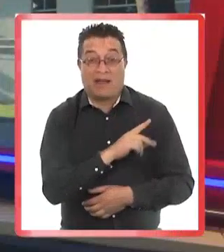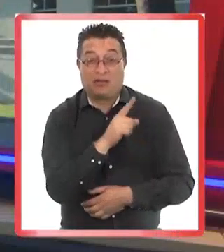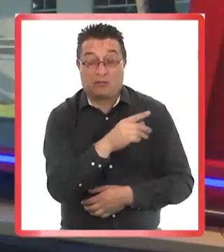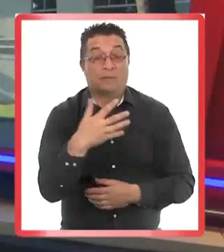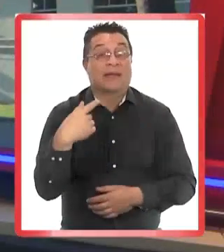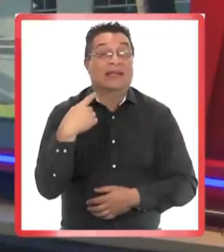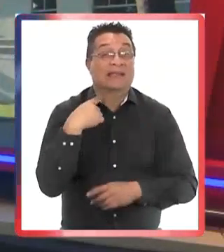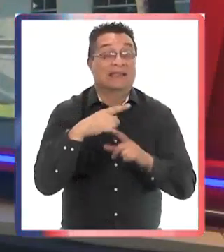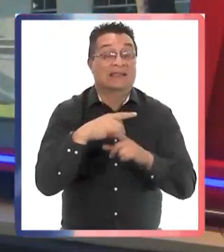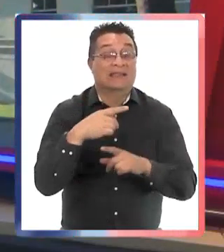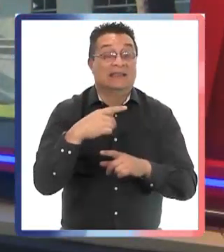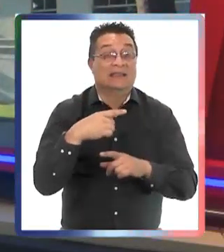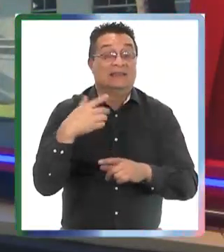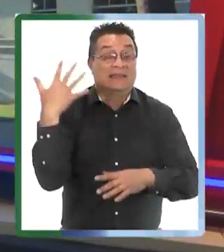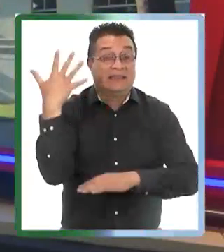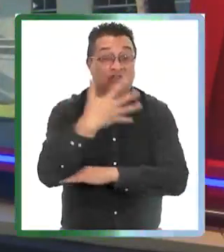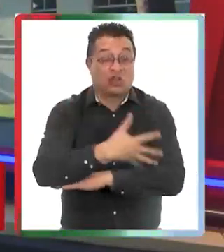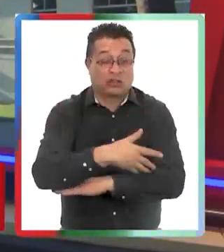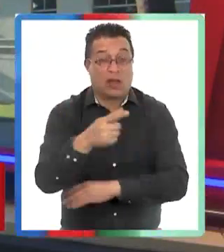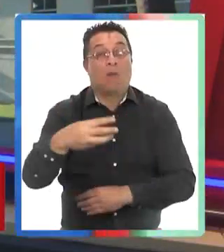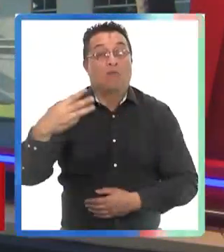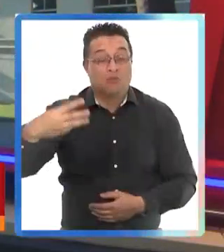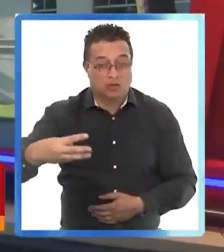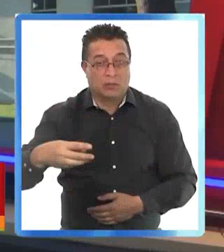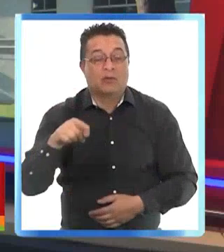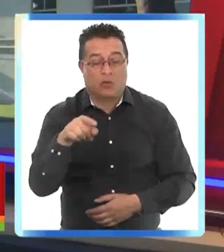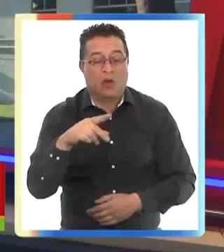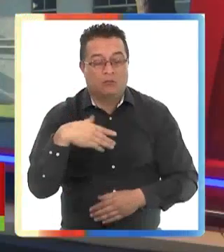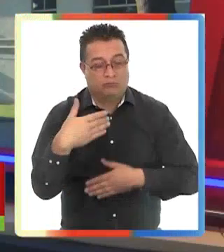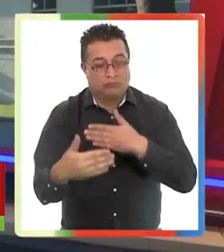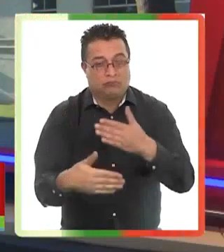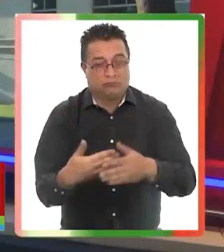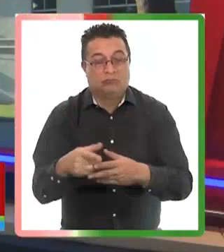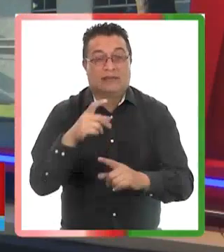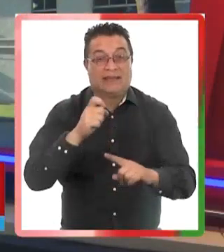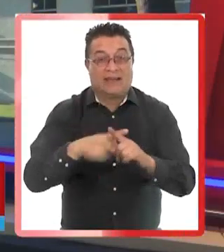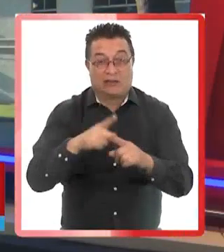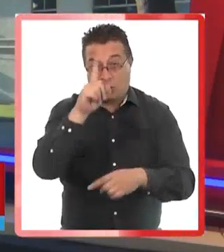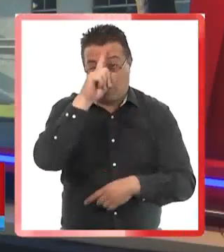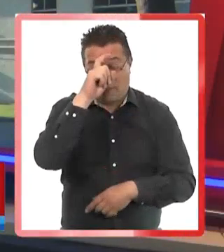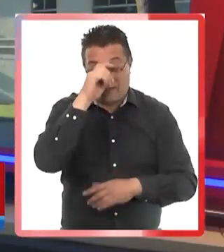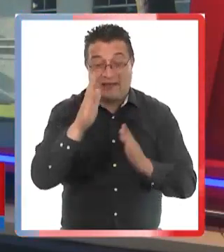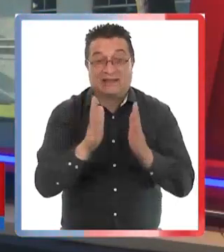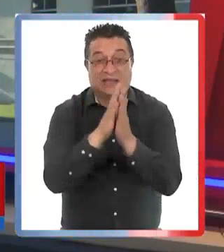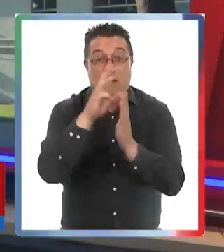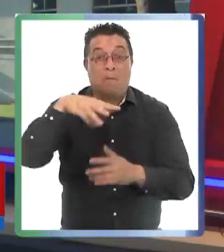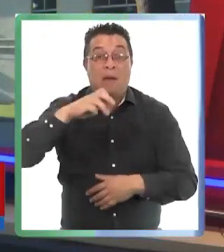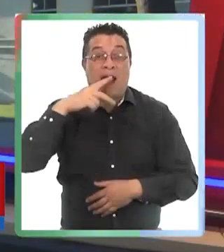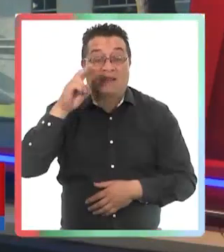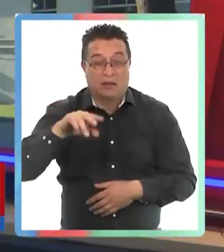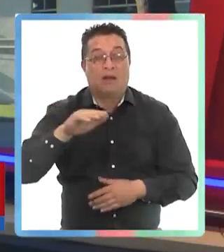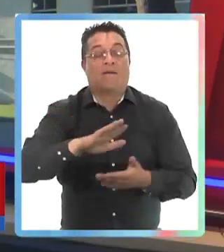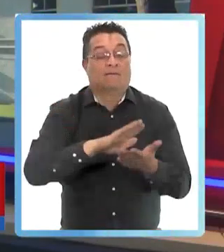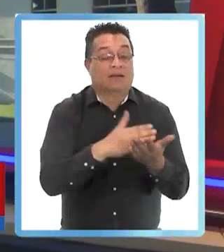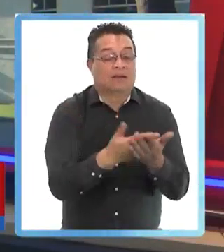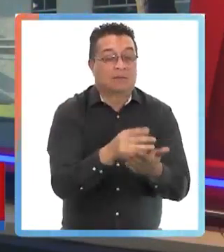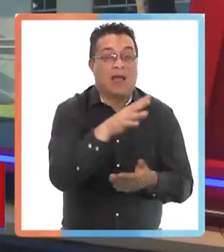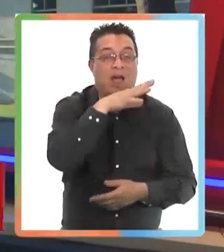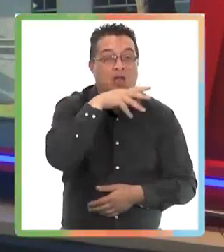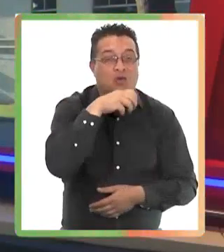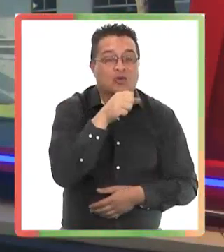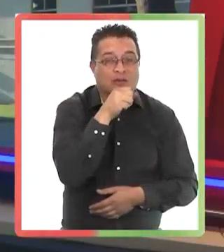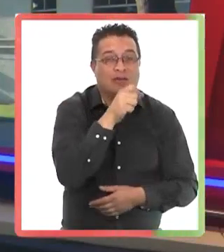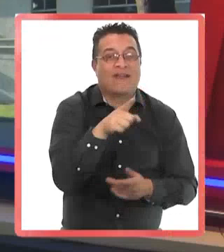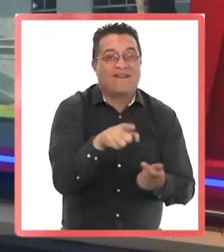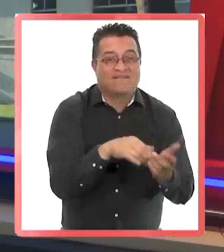Vamos a la región de Valparaíso. En Quillota, el Servicio de Salud y el municipio comenzaron el proceso para convertir el ex Hospital San Martín en un centro de bienestar